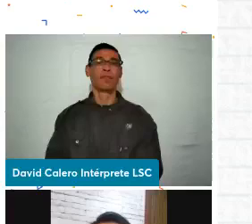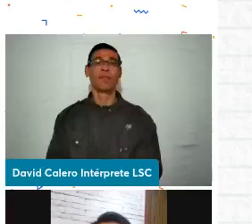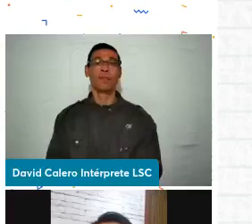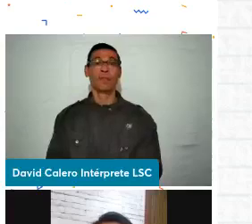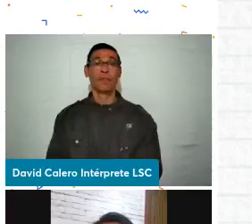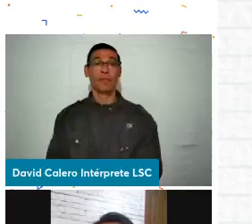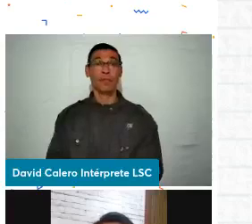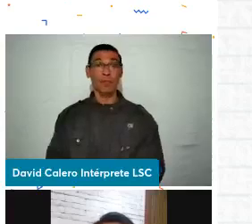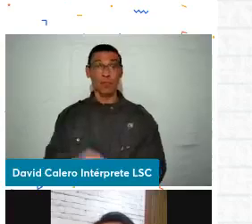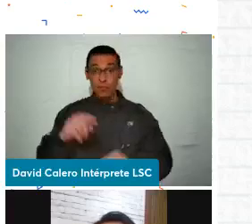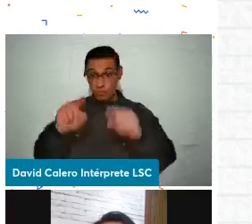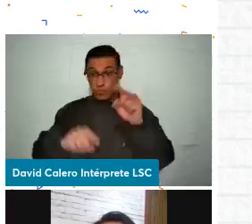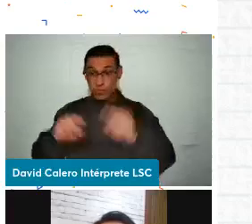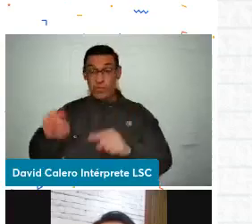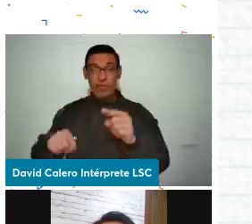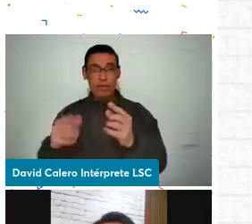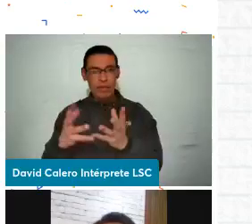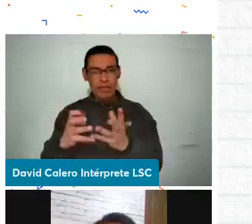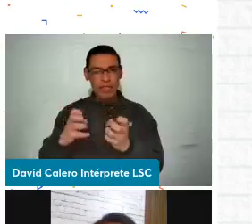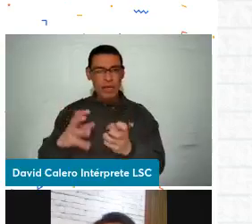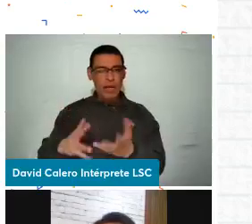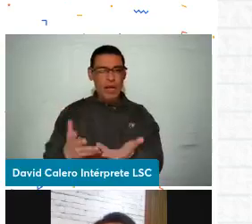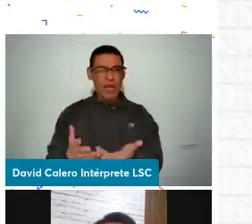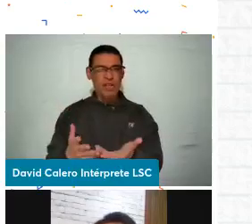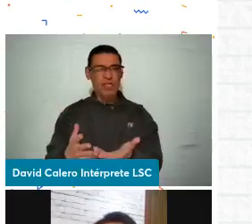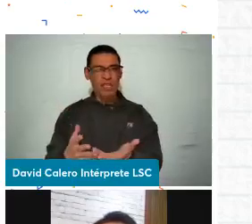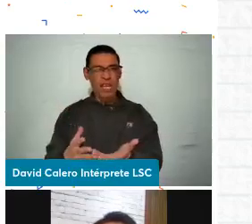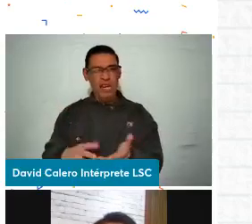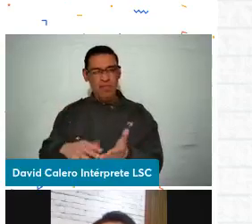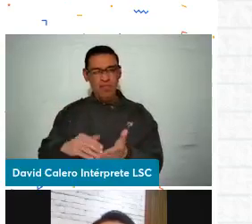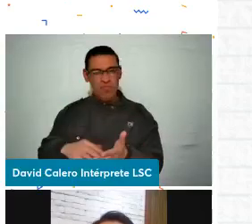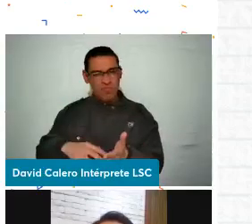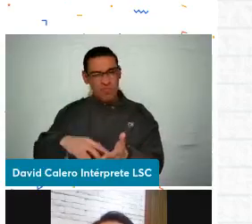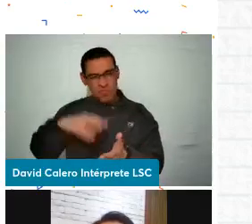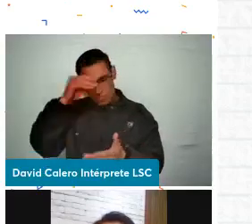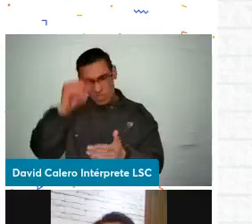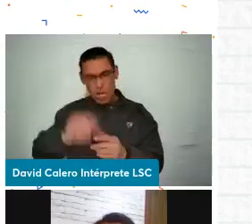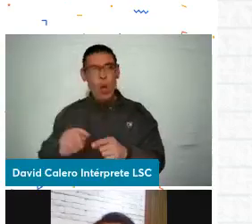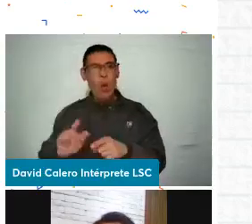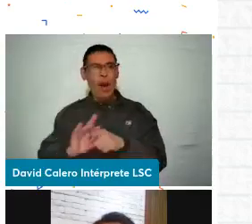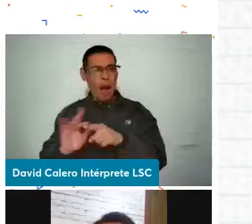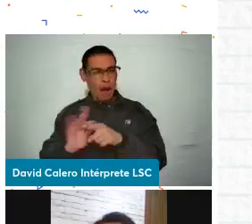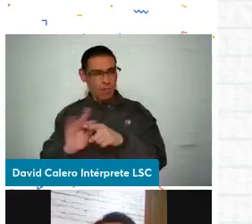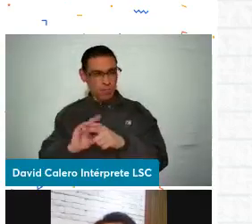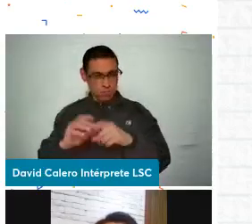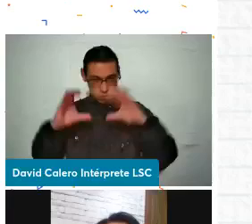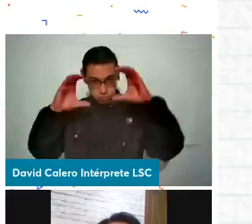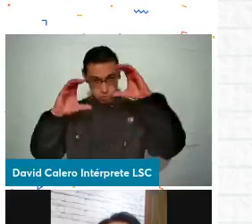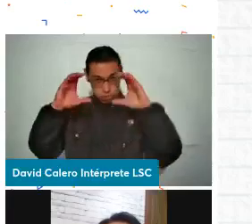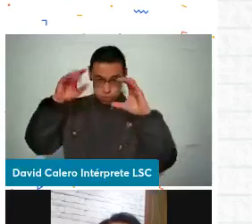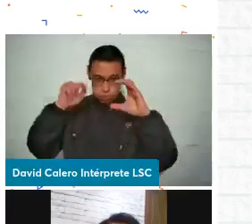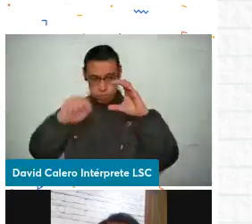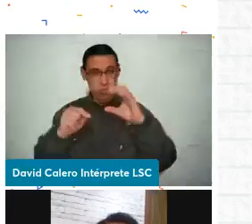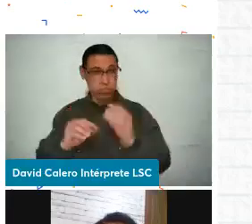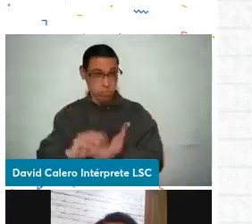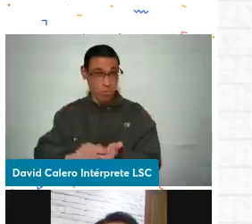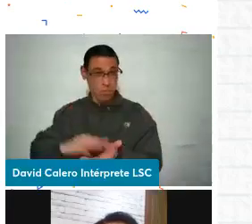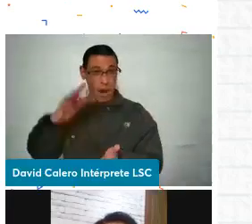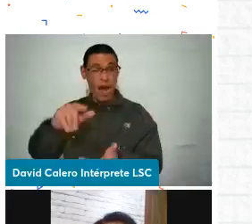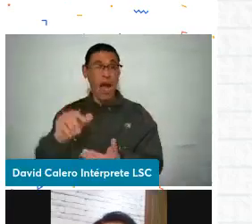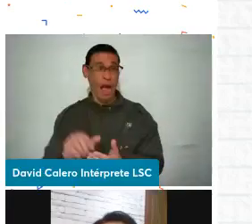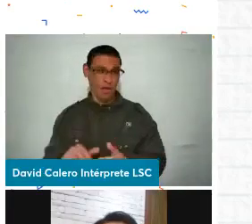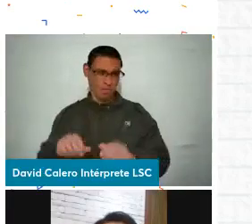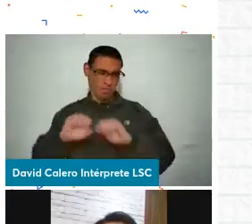deseen empezar la aplicación de la realidad aumentada desde sus aulas, para mi